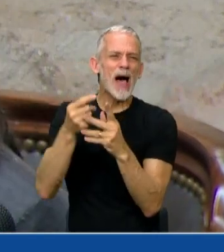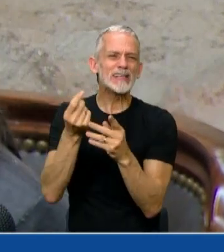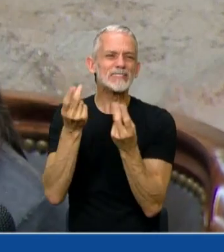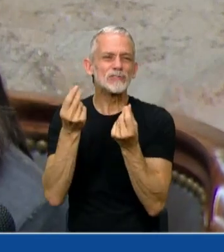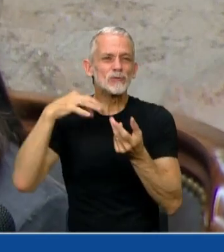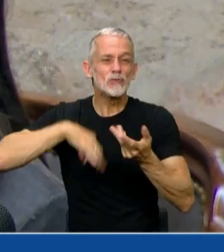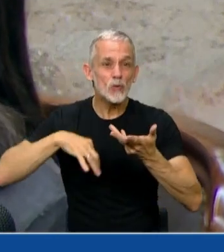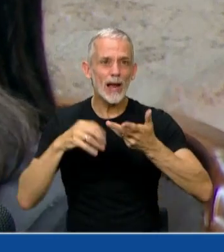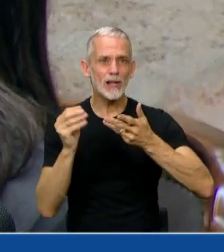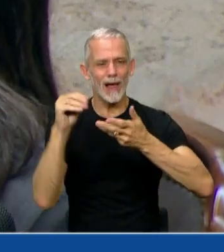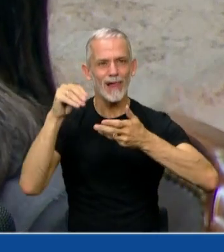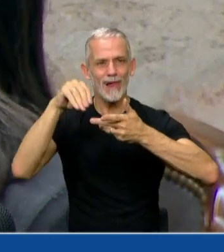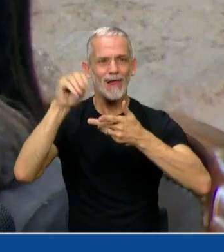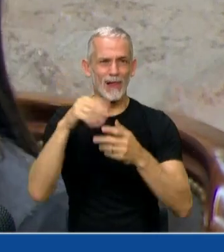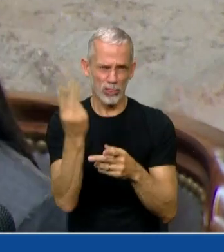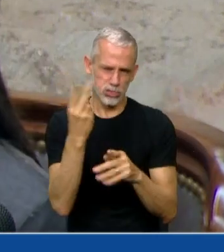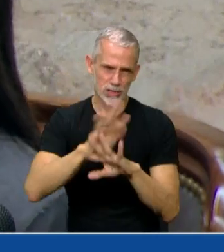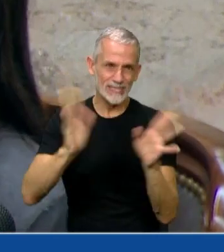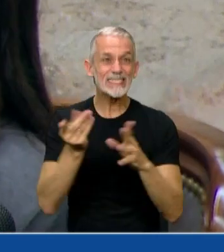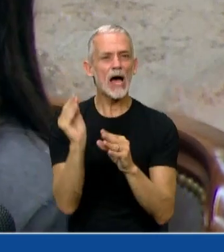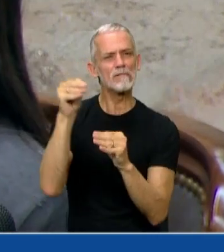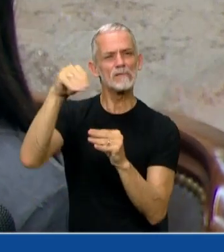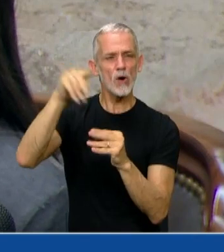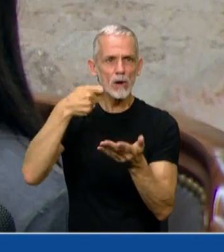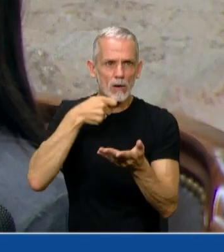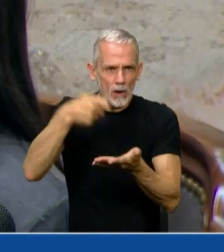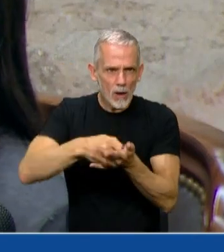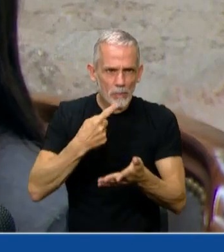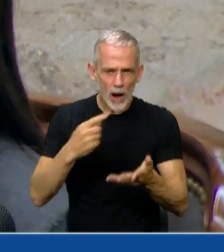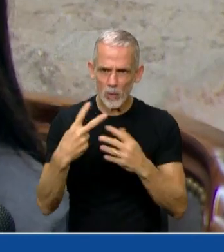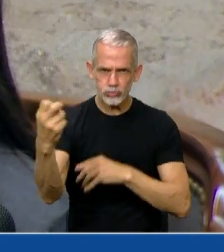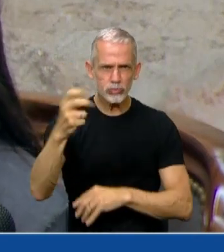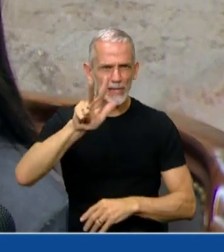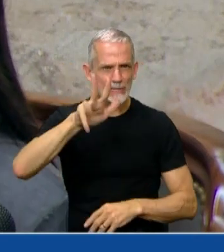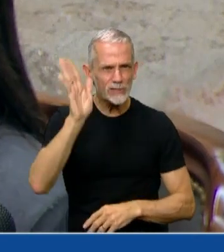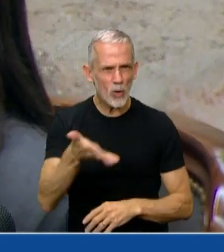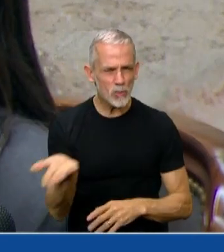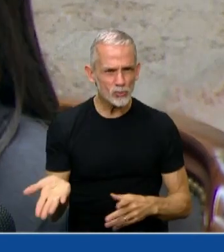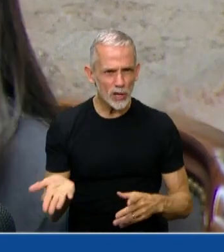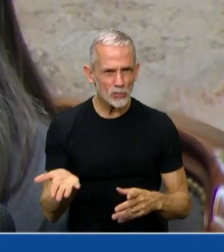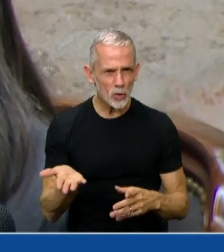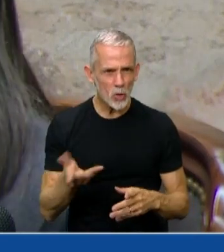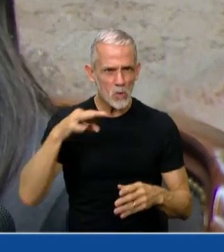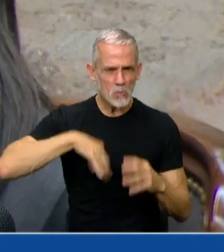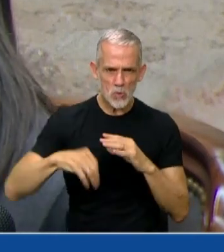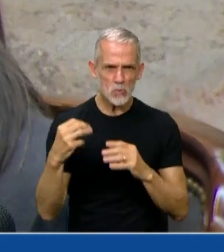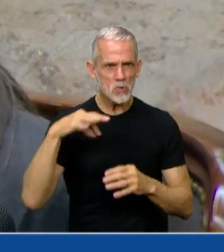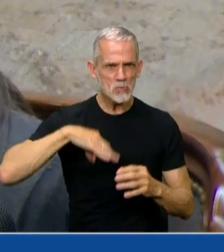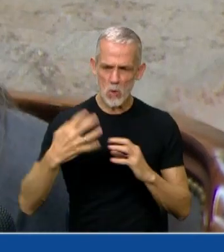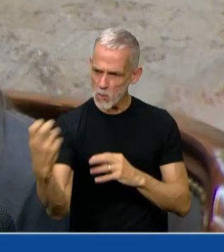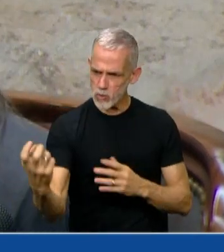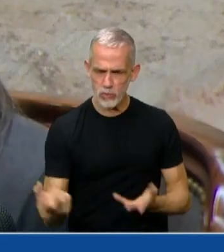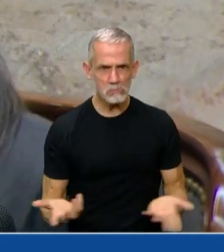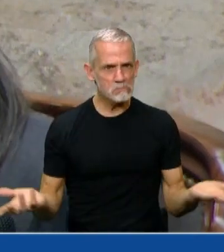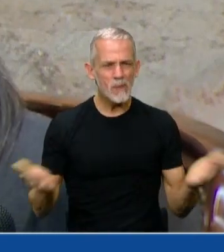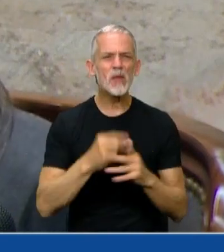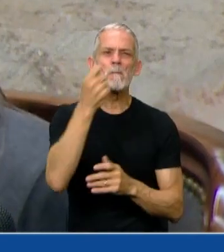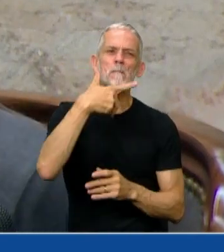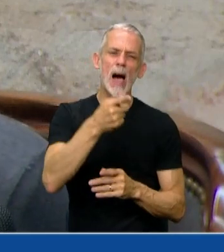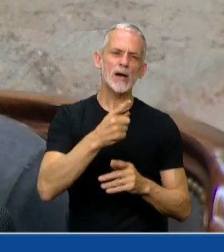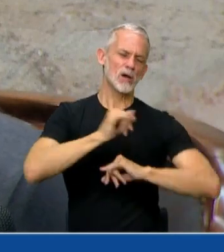recurso más a los magros salarios, ya tenían que pagar este 35% de saqueo. Otros, como Macri,